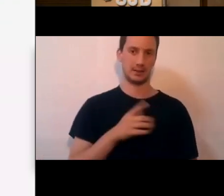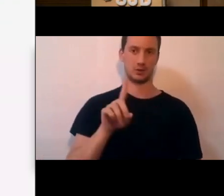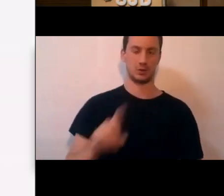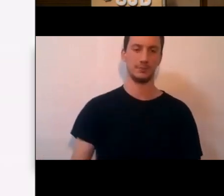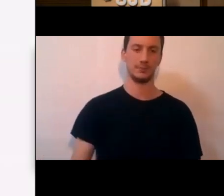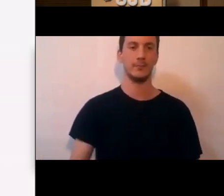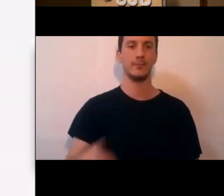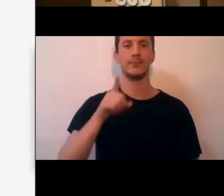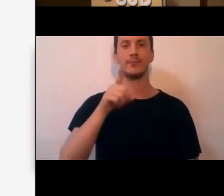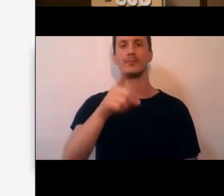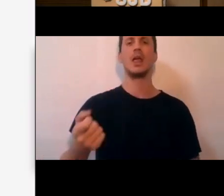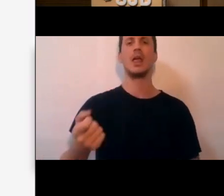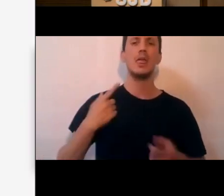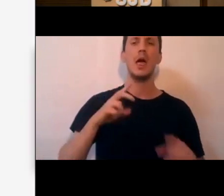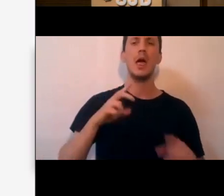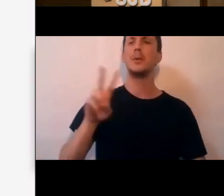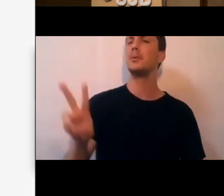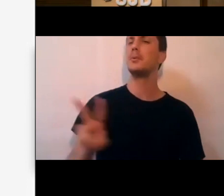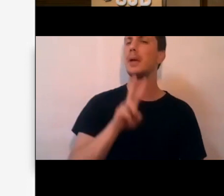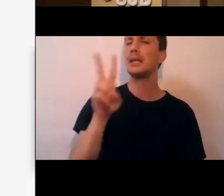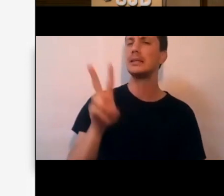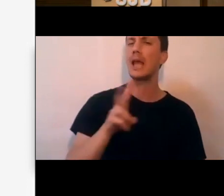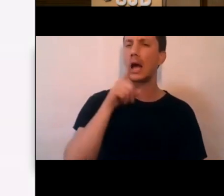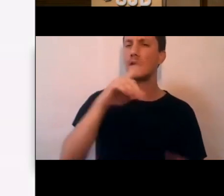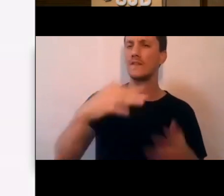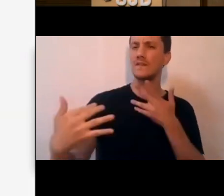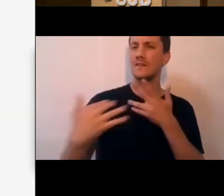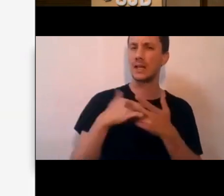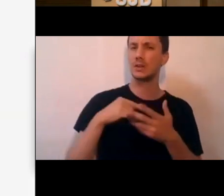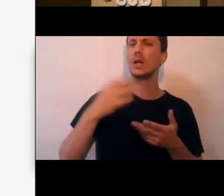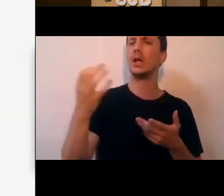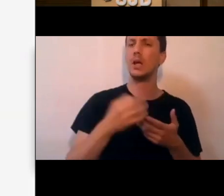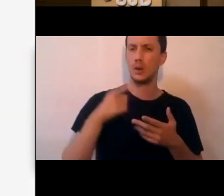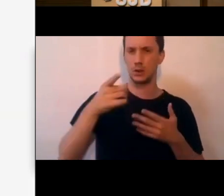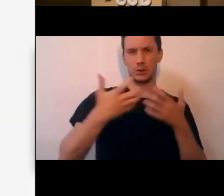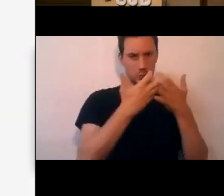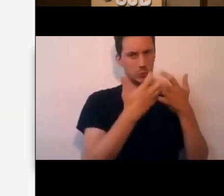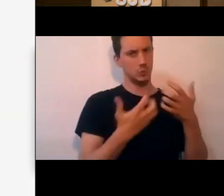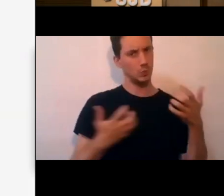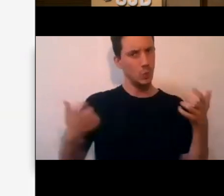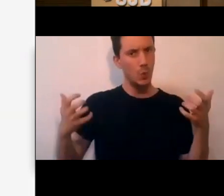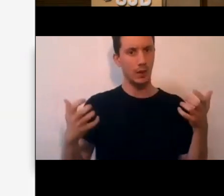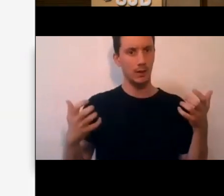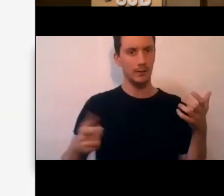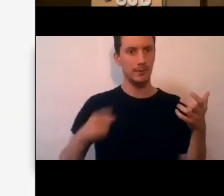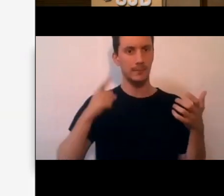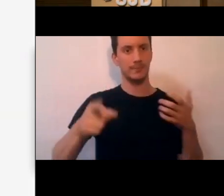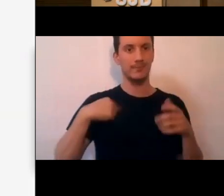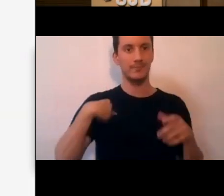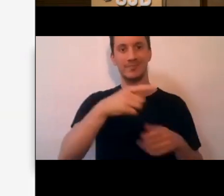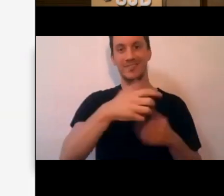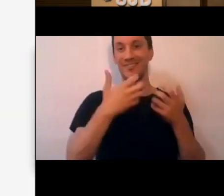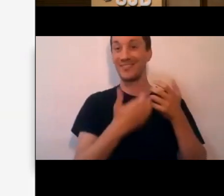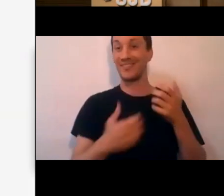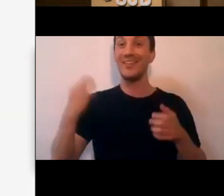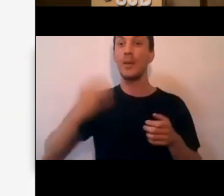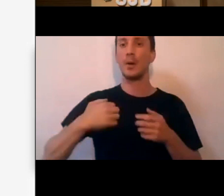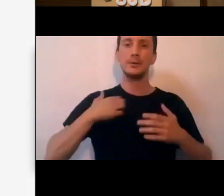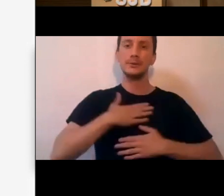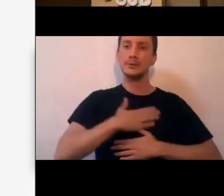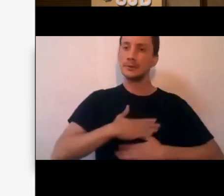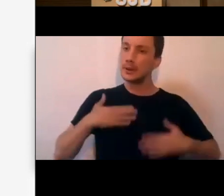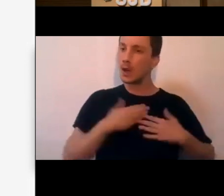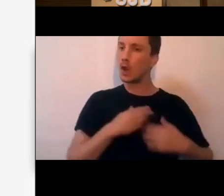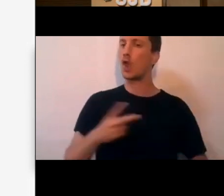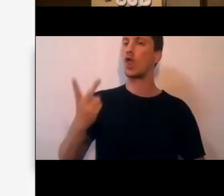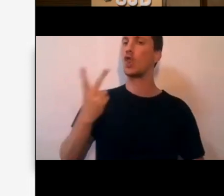¿Y qué ventajas tienen estos filtros? Son muy duraderos. Hemos dicho que los filtros deben renovarse cada 2 horas, excepto